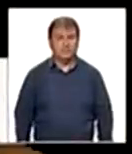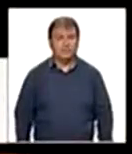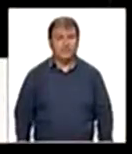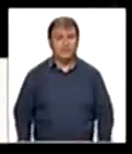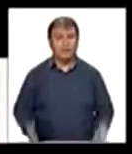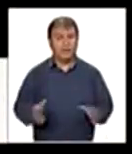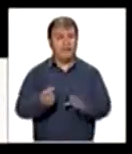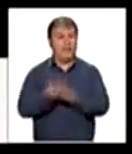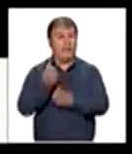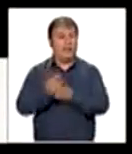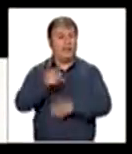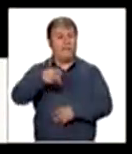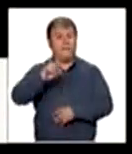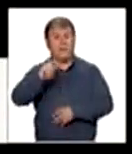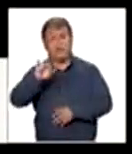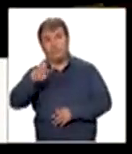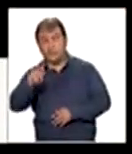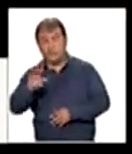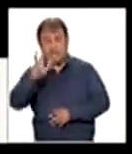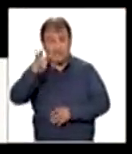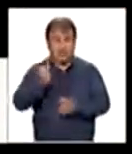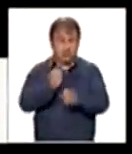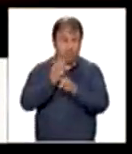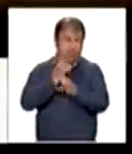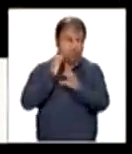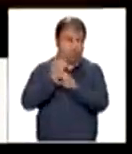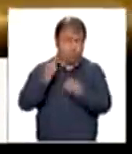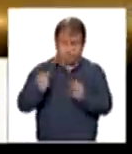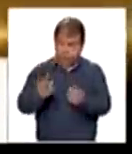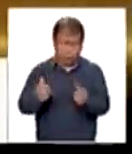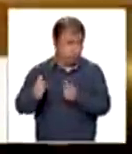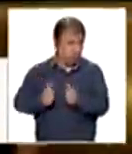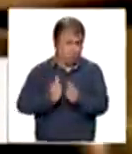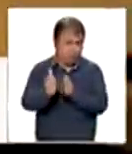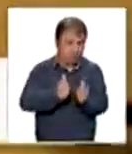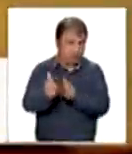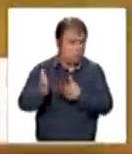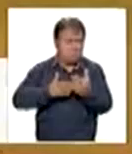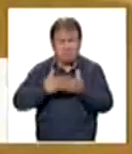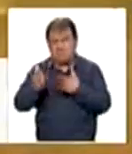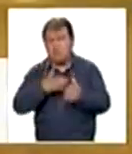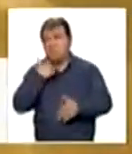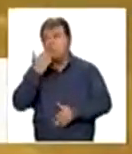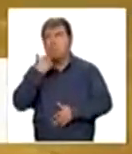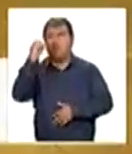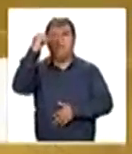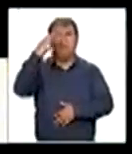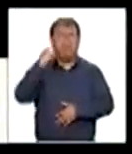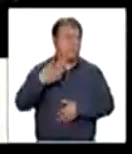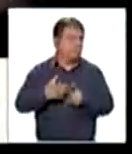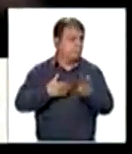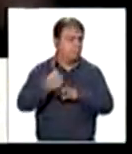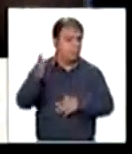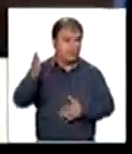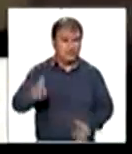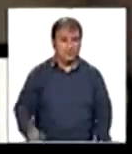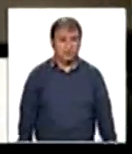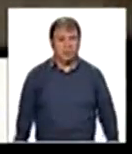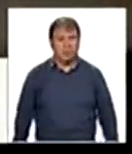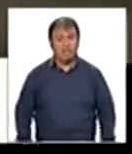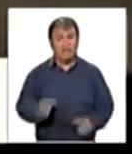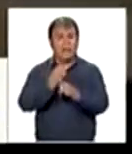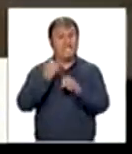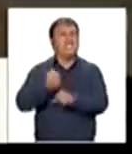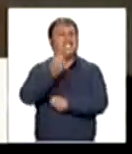En la avenida Petit Wars, estas tres custers inician sus piques con pasajeros sin importarles la luz roja. La